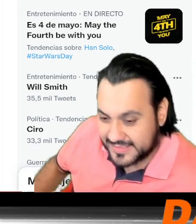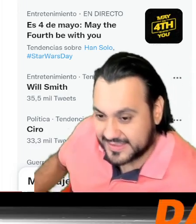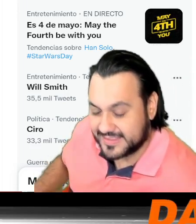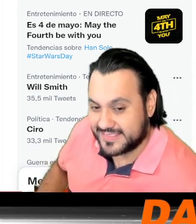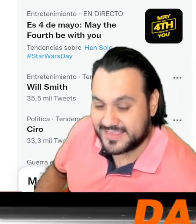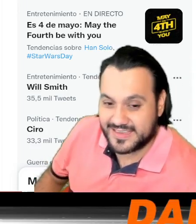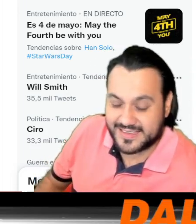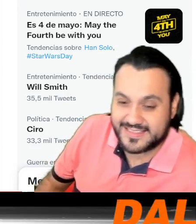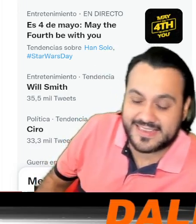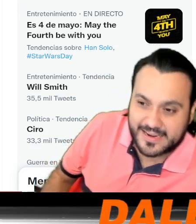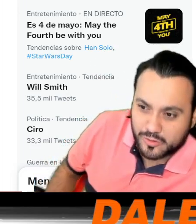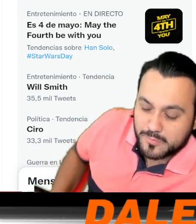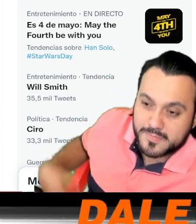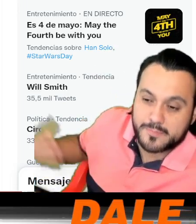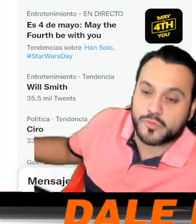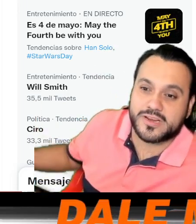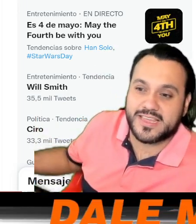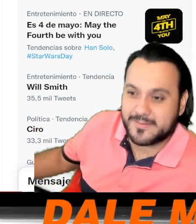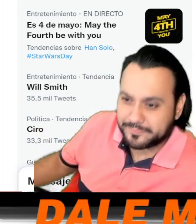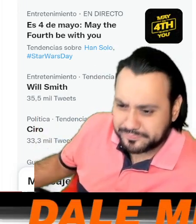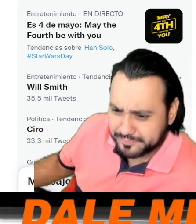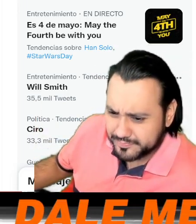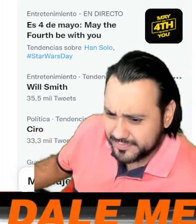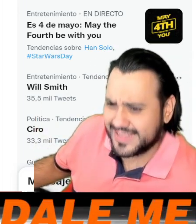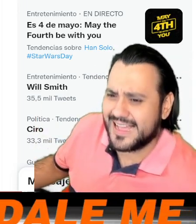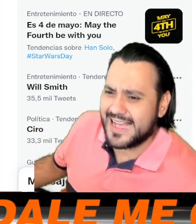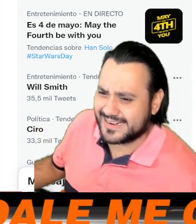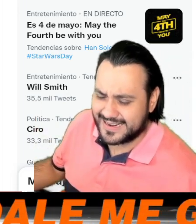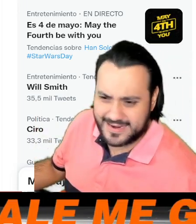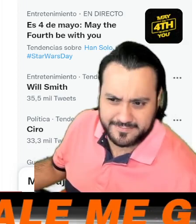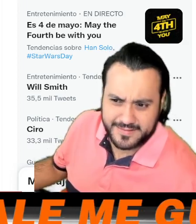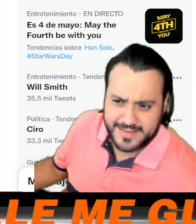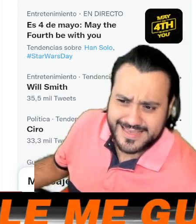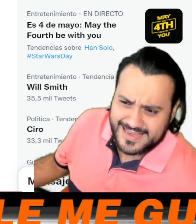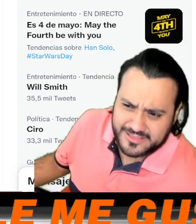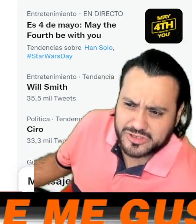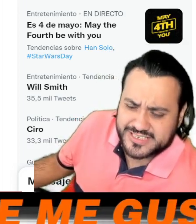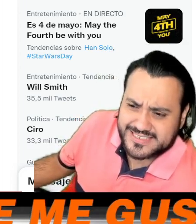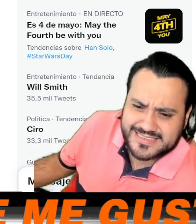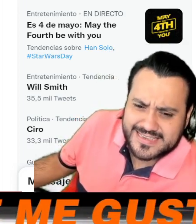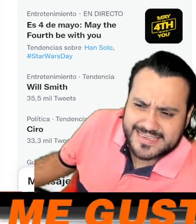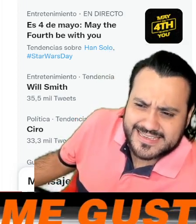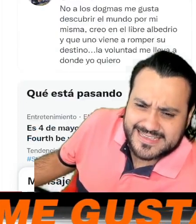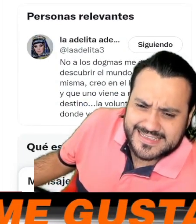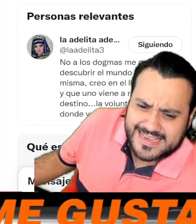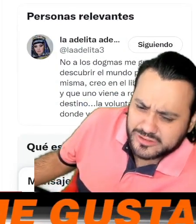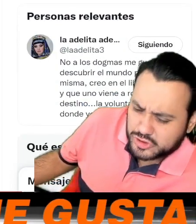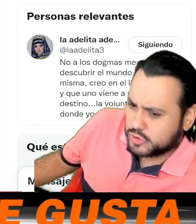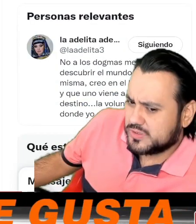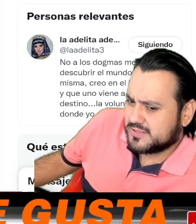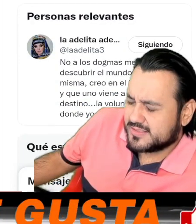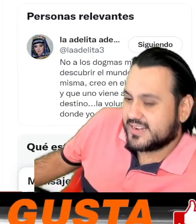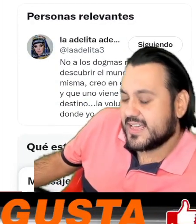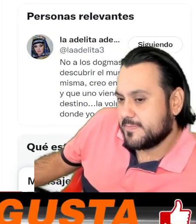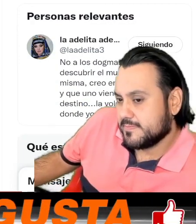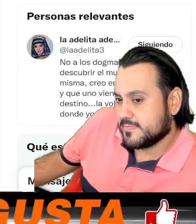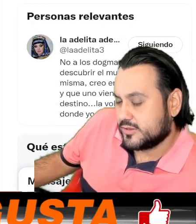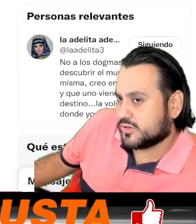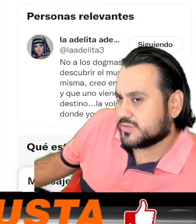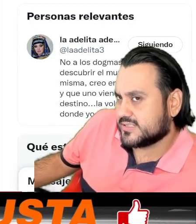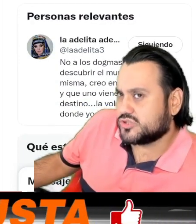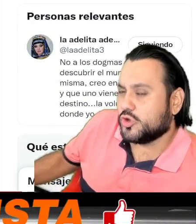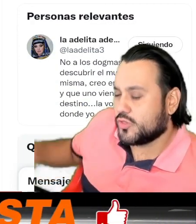de esa parte de quintana roo me podría y aclarar entonces estos son tweets dirían